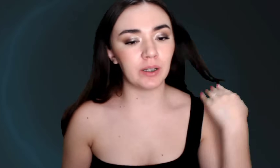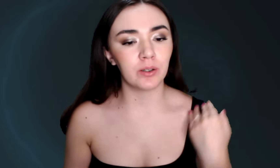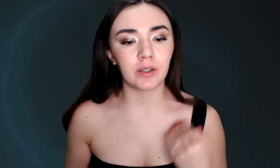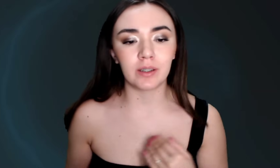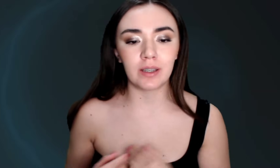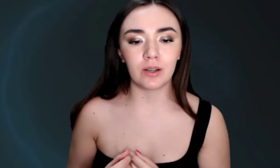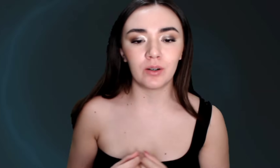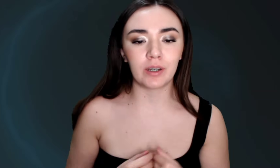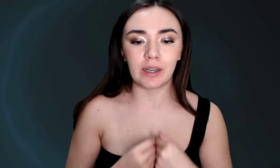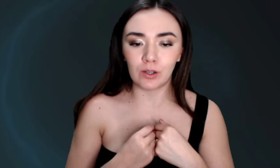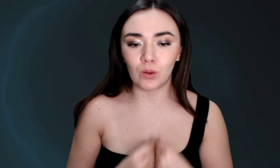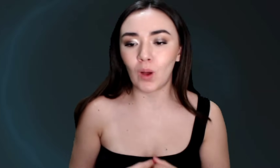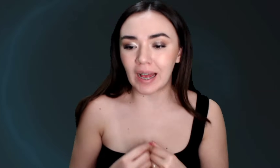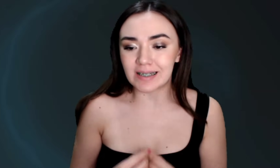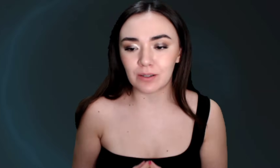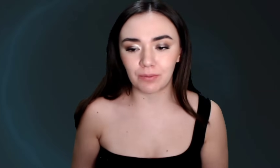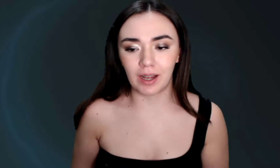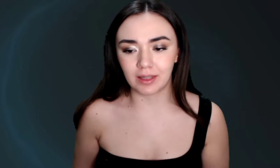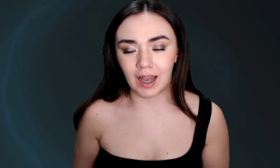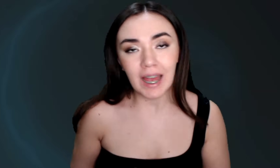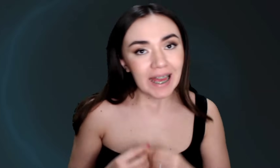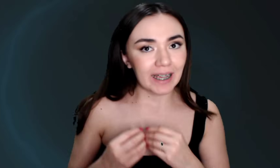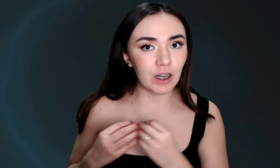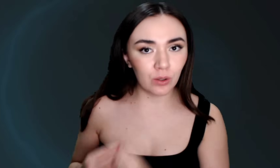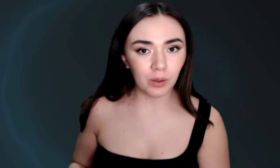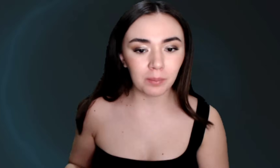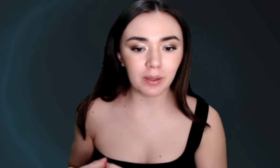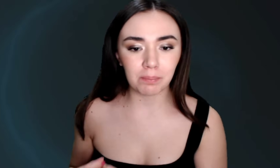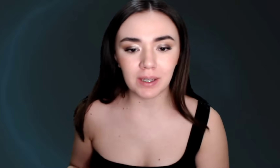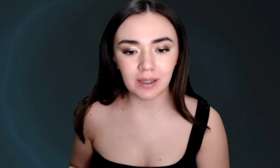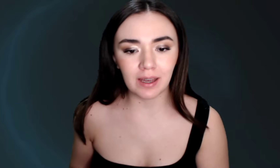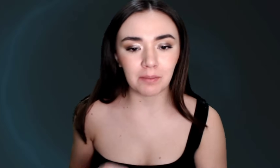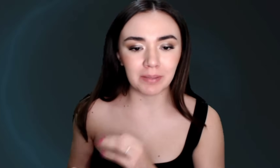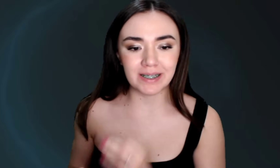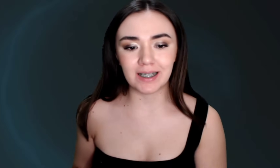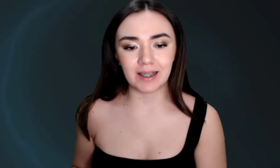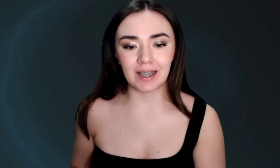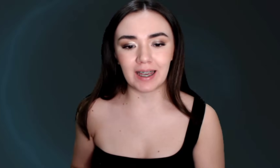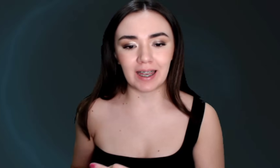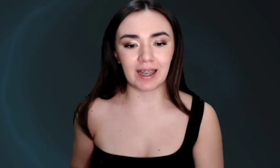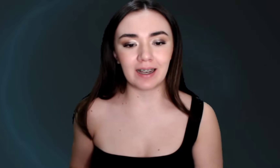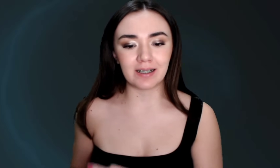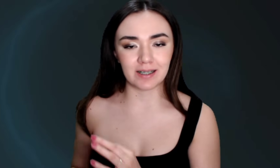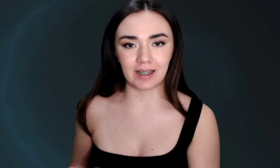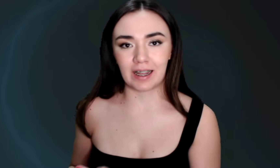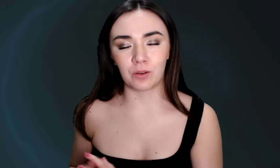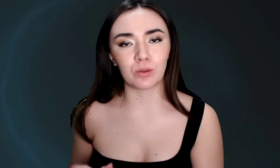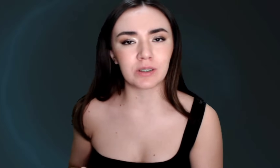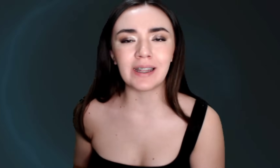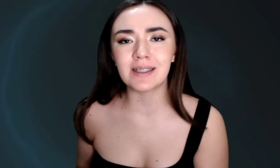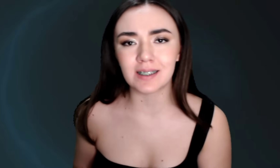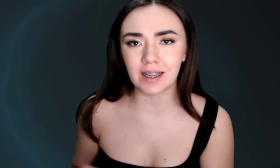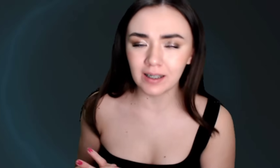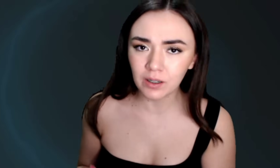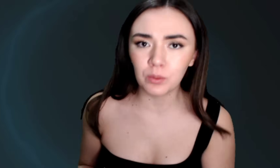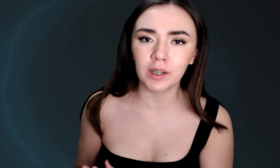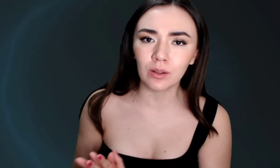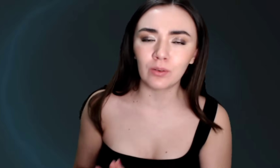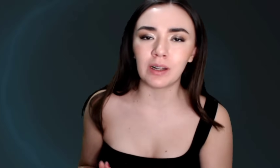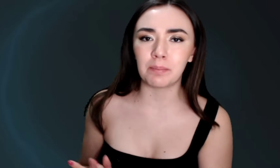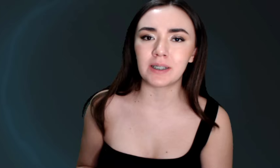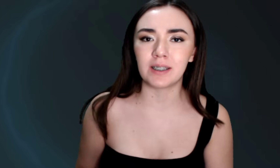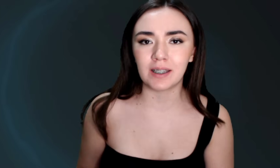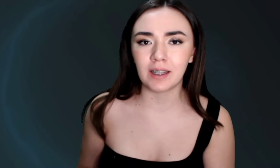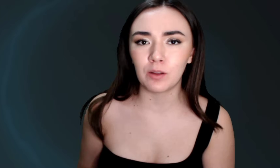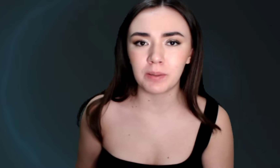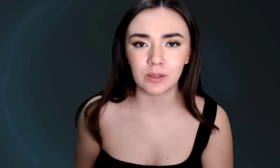López Obrador dijo que no hace falta que Norma Piña visite el Senado. ¿Ustedes están de acuerdo